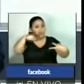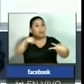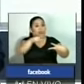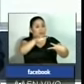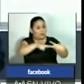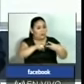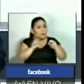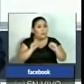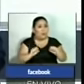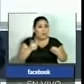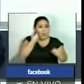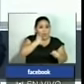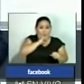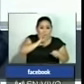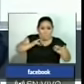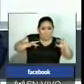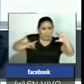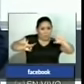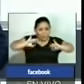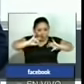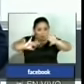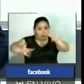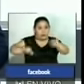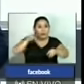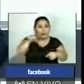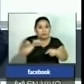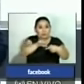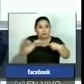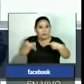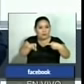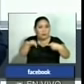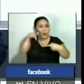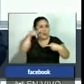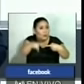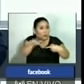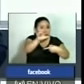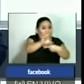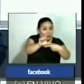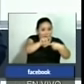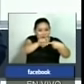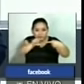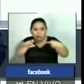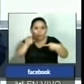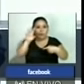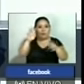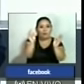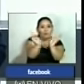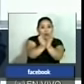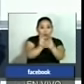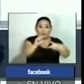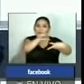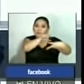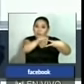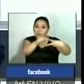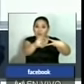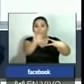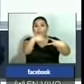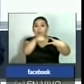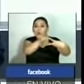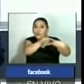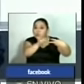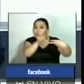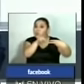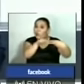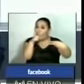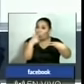un mayor nivel de contagio. Estamos hablando de esta semana que comienza justo este lunes 4 de mayo y la próxima semana, que serían las